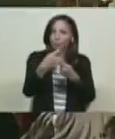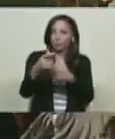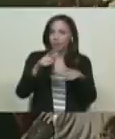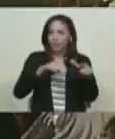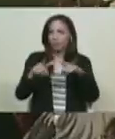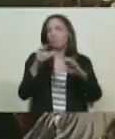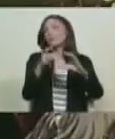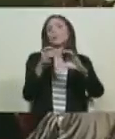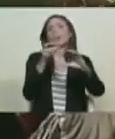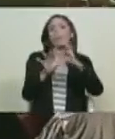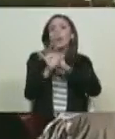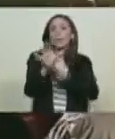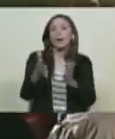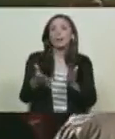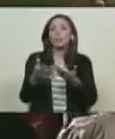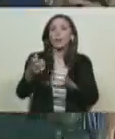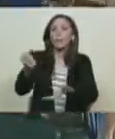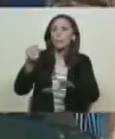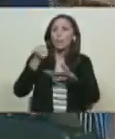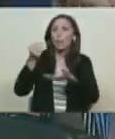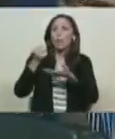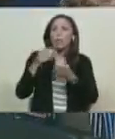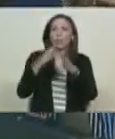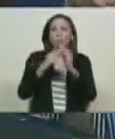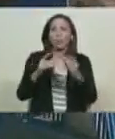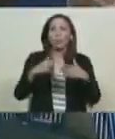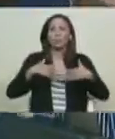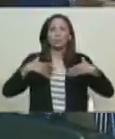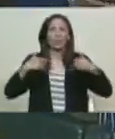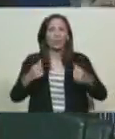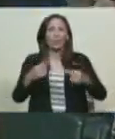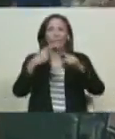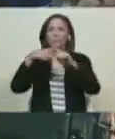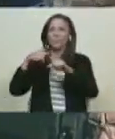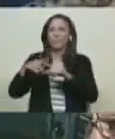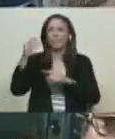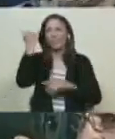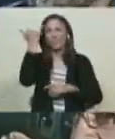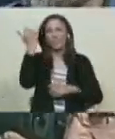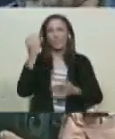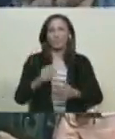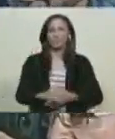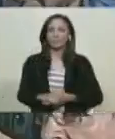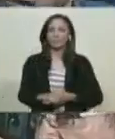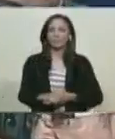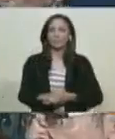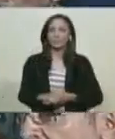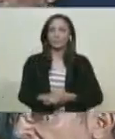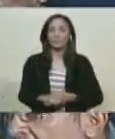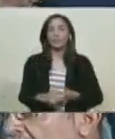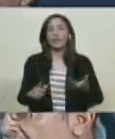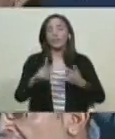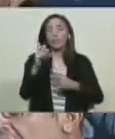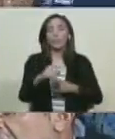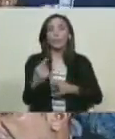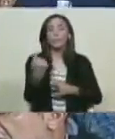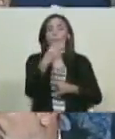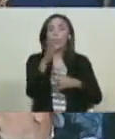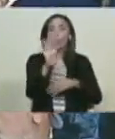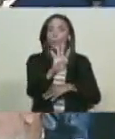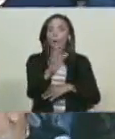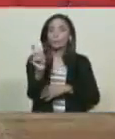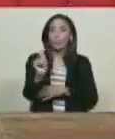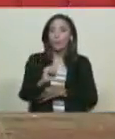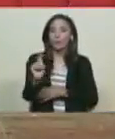patria, del bono de guerra, de los planes de salud. Y en este primer cuatrimestre vamos a